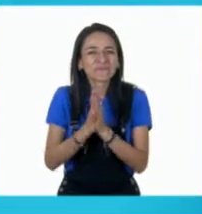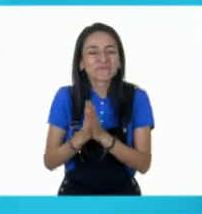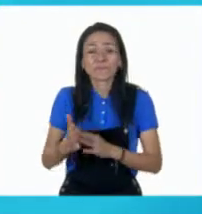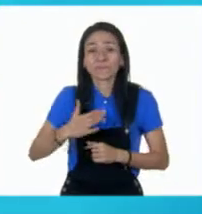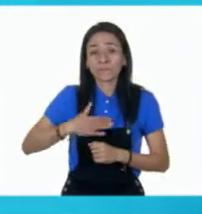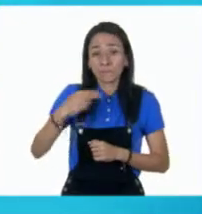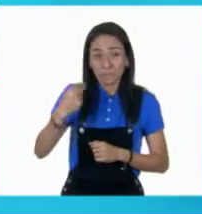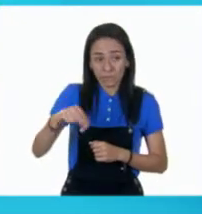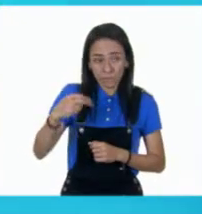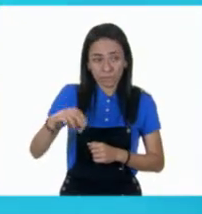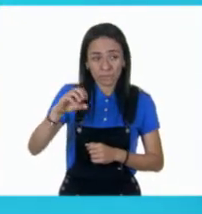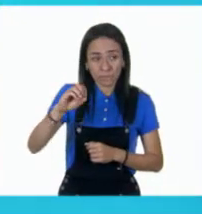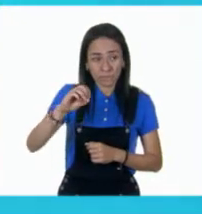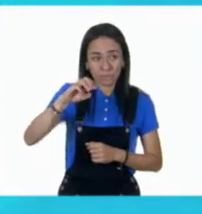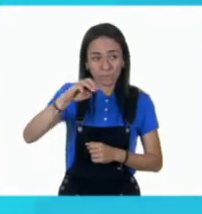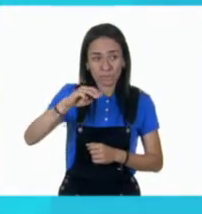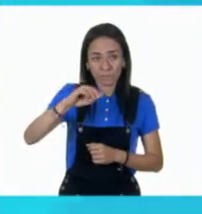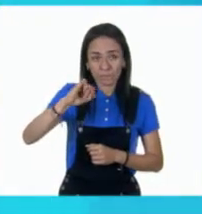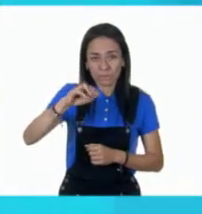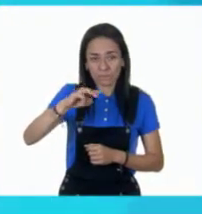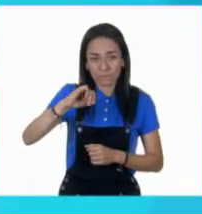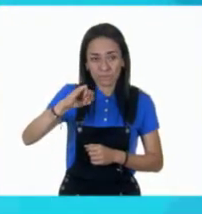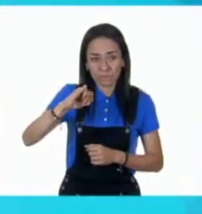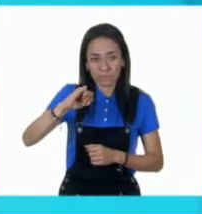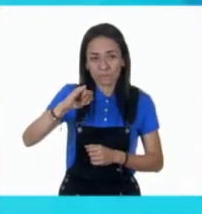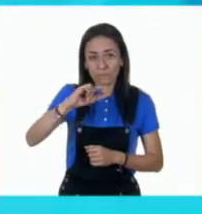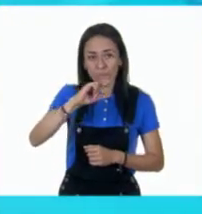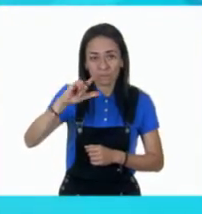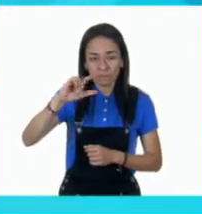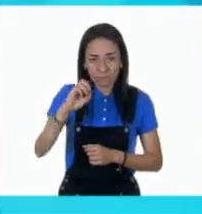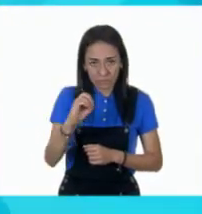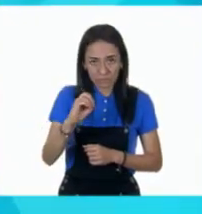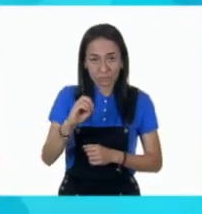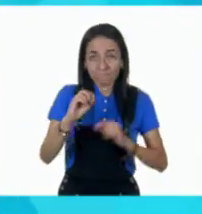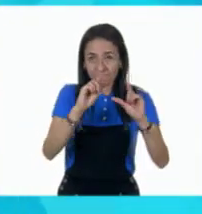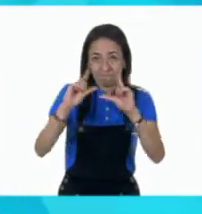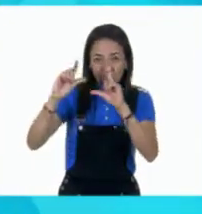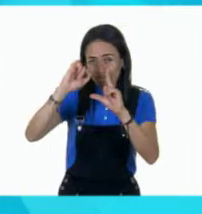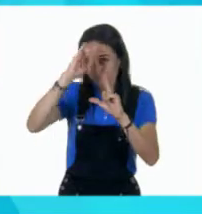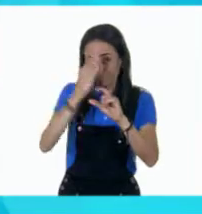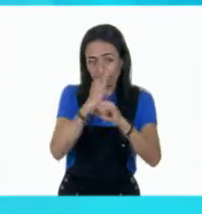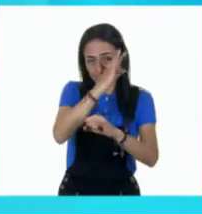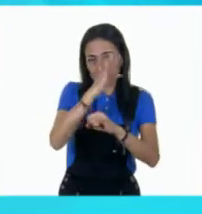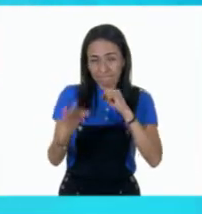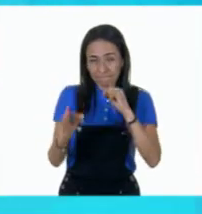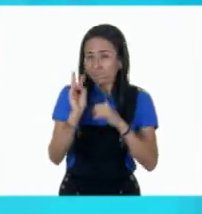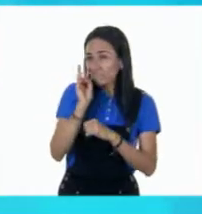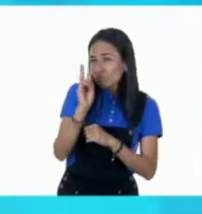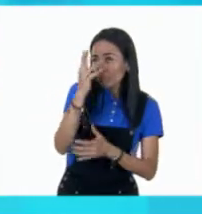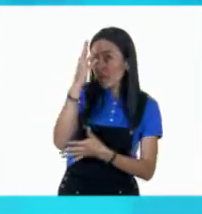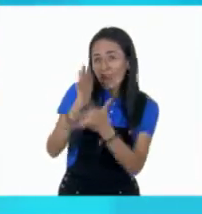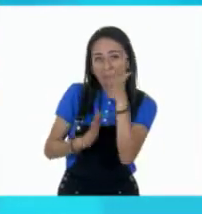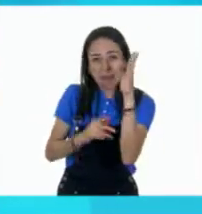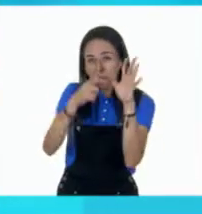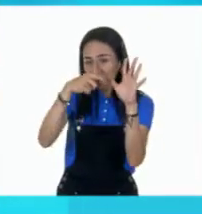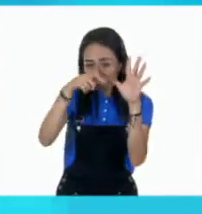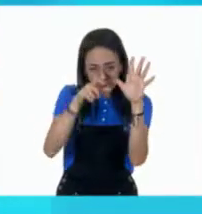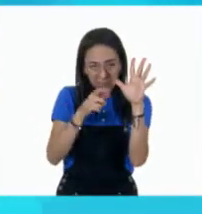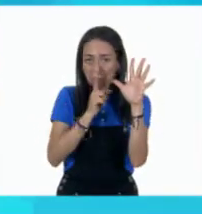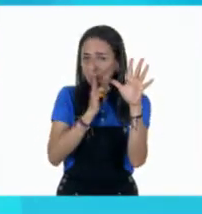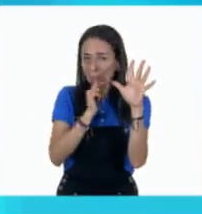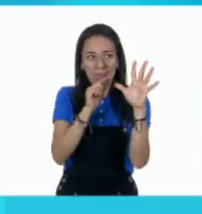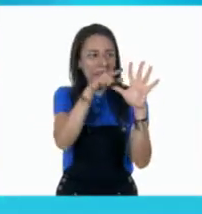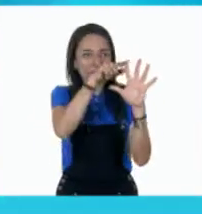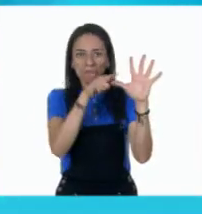Yo me llamo Obi Emilio. Quiero compartirles que en la última imagen observo que los árboles no tienen hojas, se les